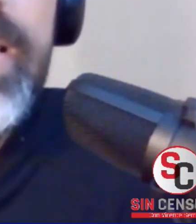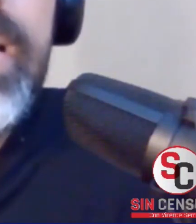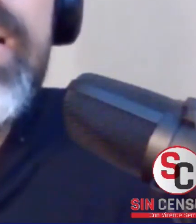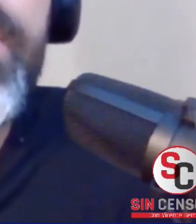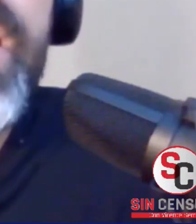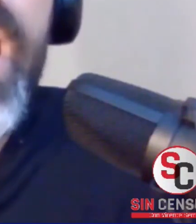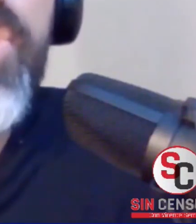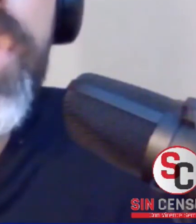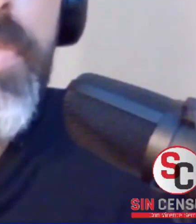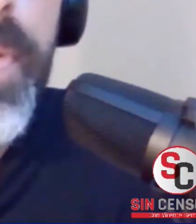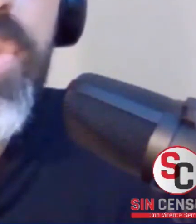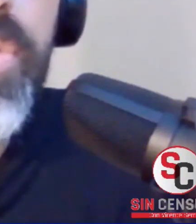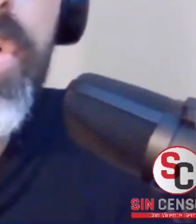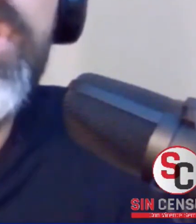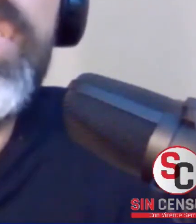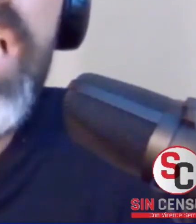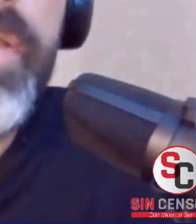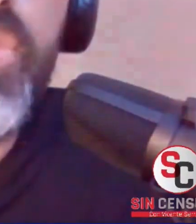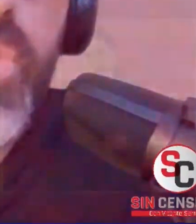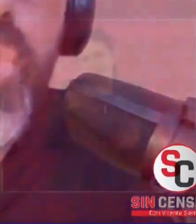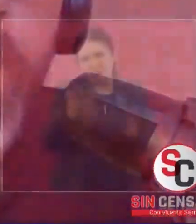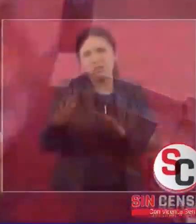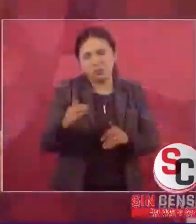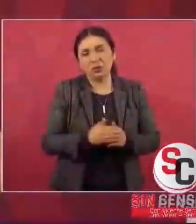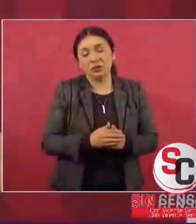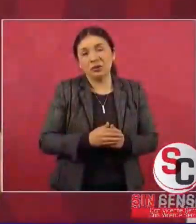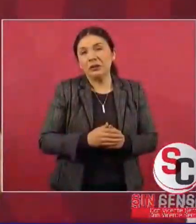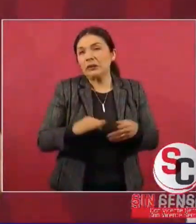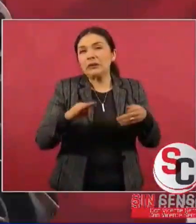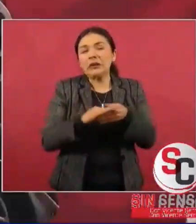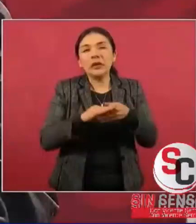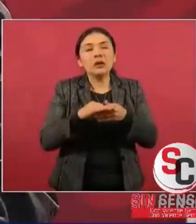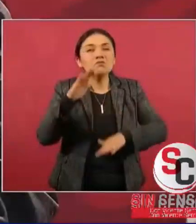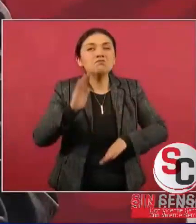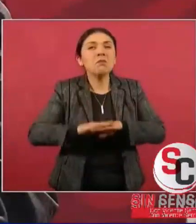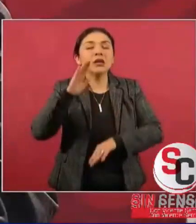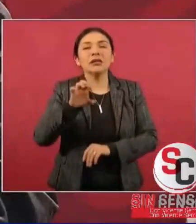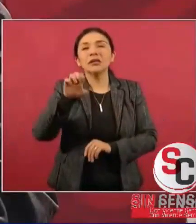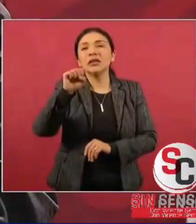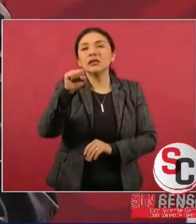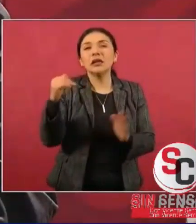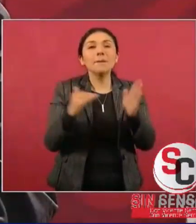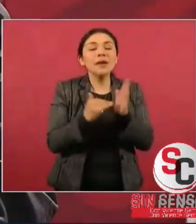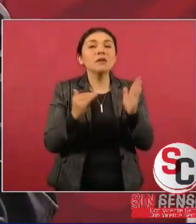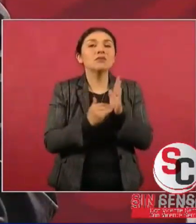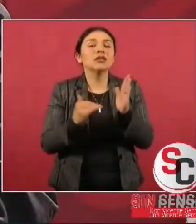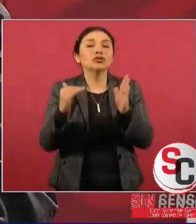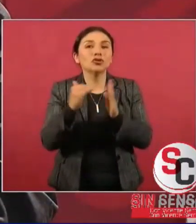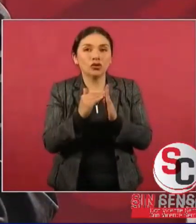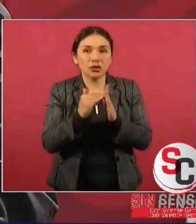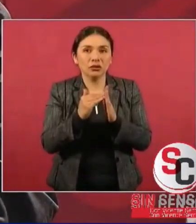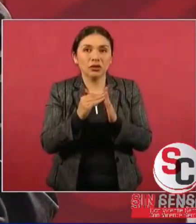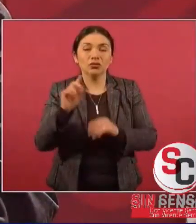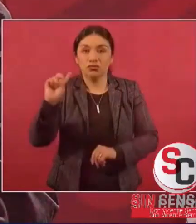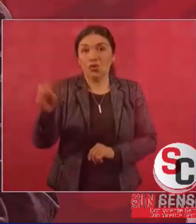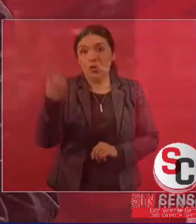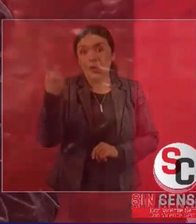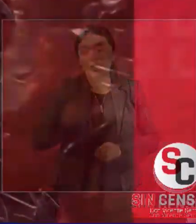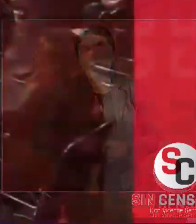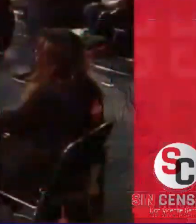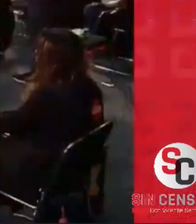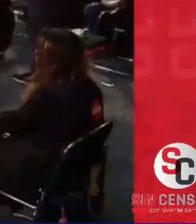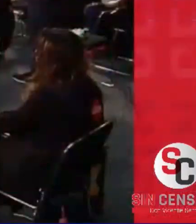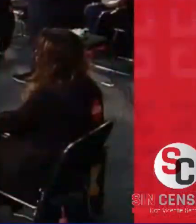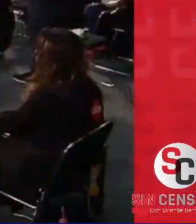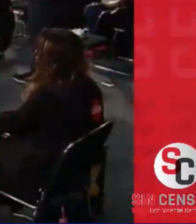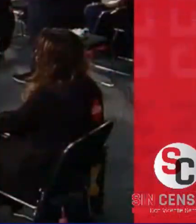es decir, se ve que hay un respeto, se sabe tu apellido, lo dice incluso cuando tú no estás ahí presente,